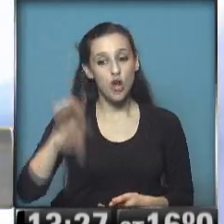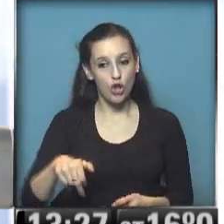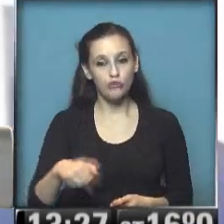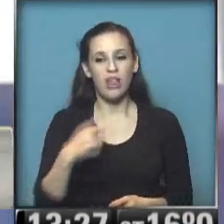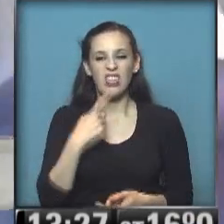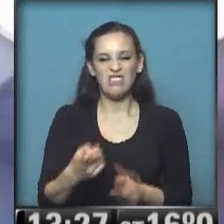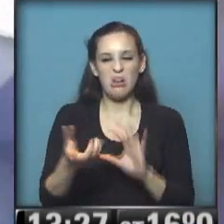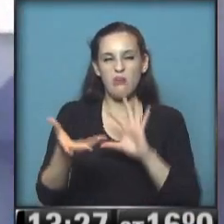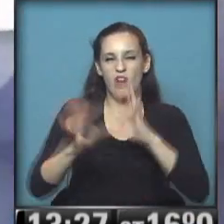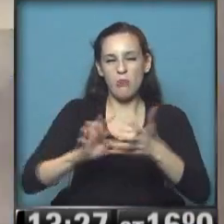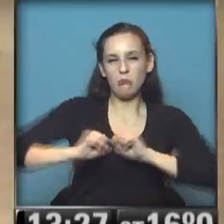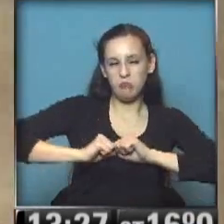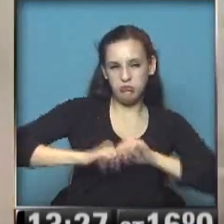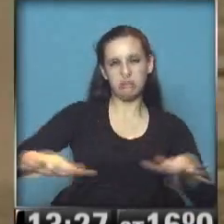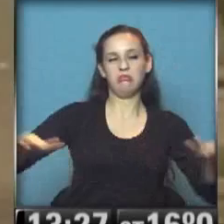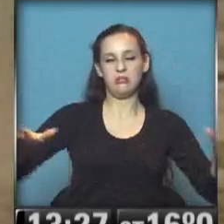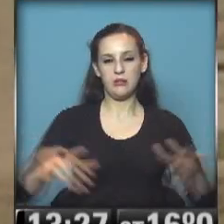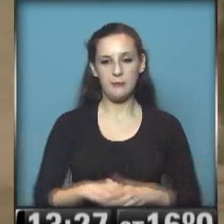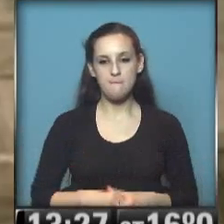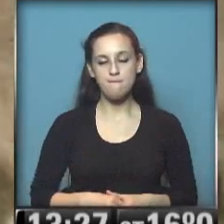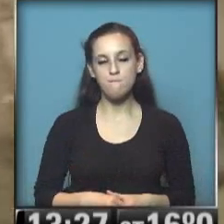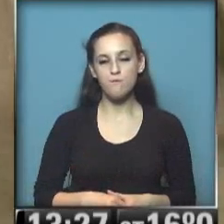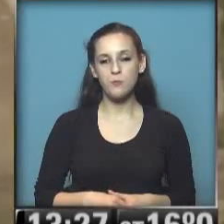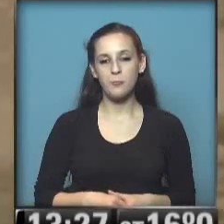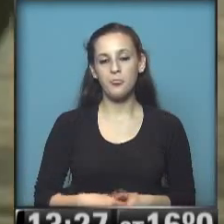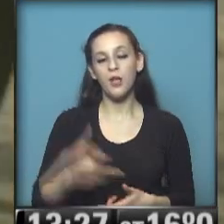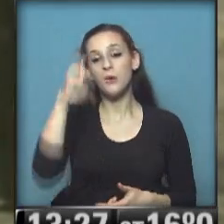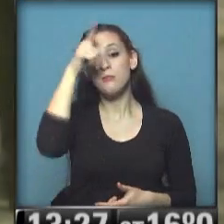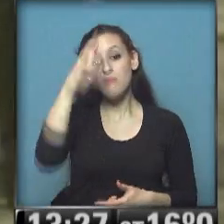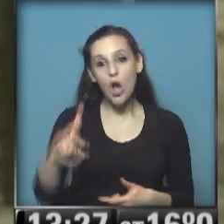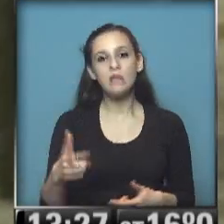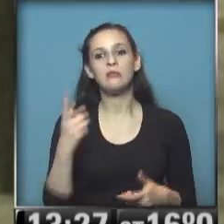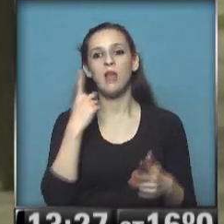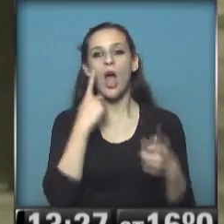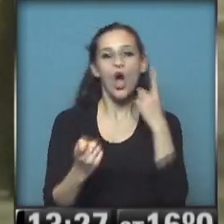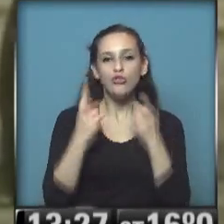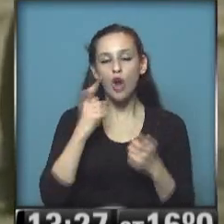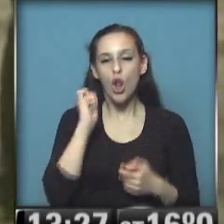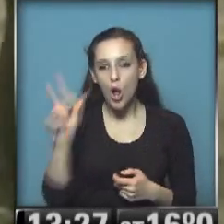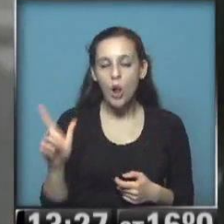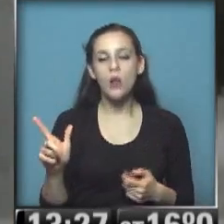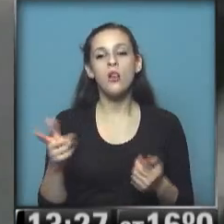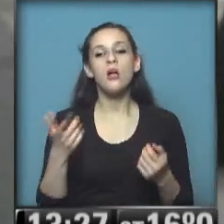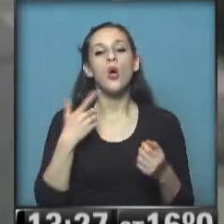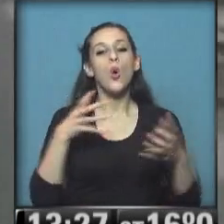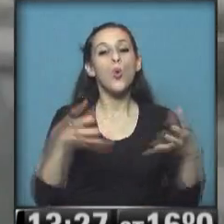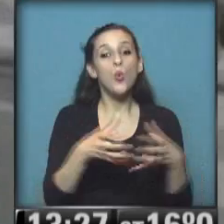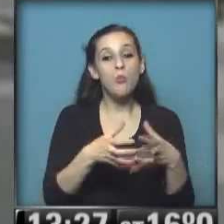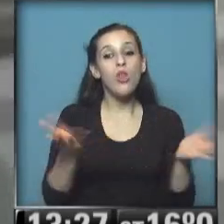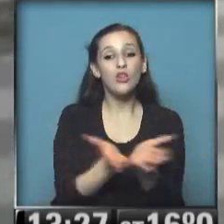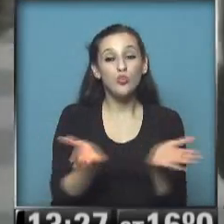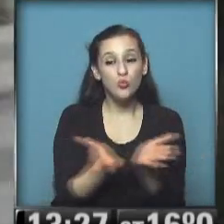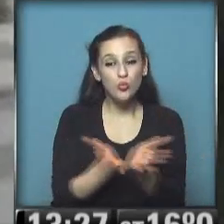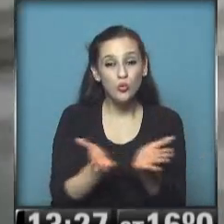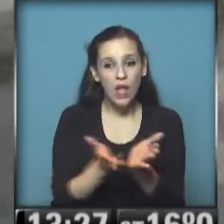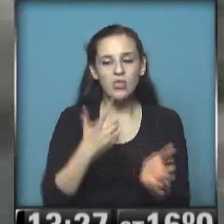plaga. La policía logró controlar la situación en una universidad de Bolivia cuando un grupo de estudiantes tomó con dinamita